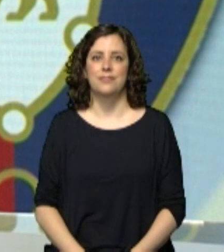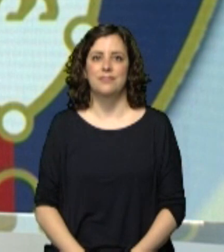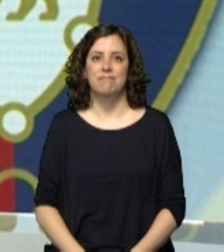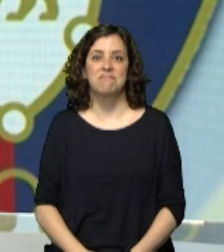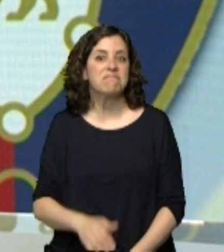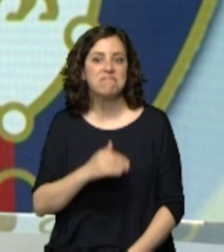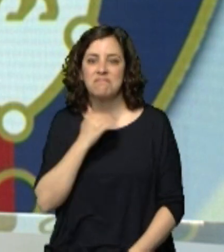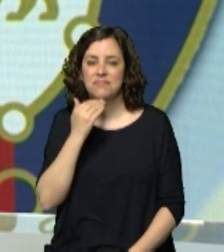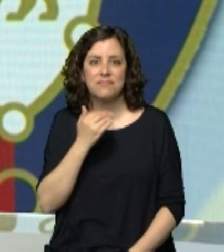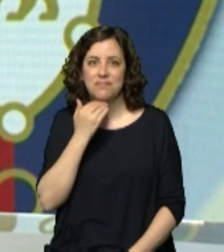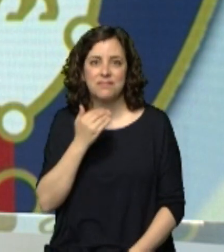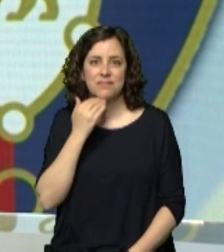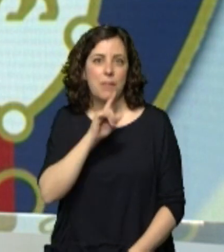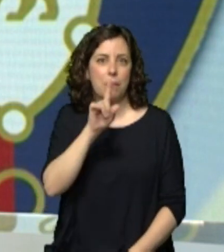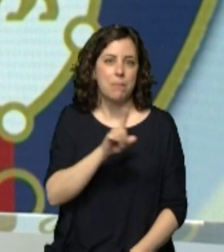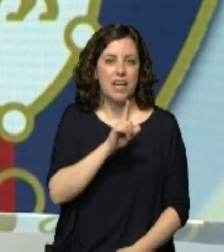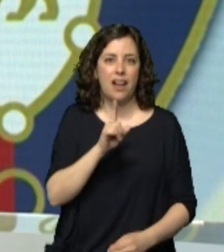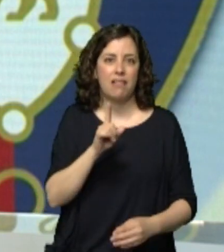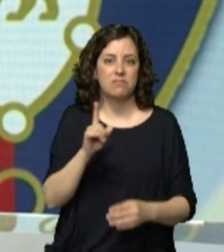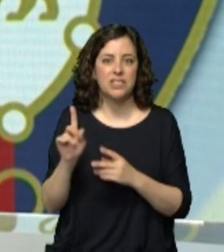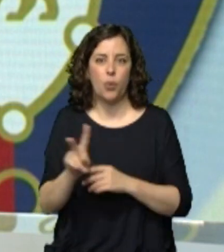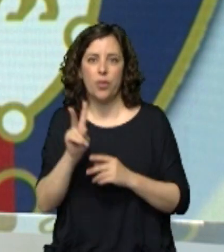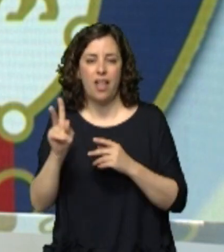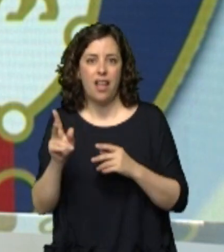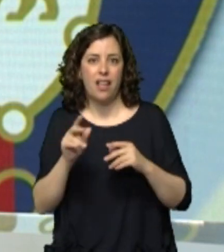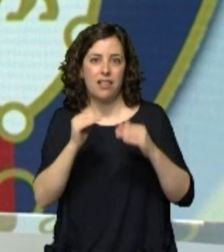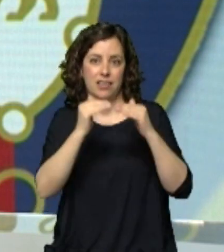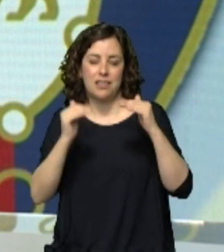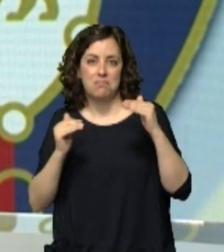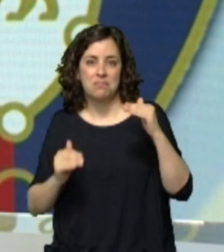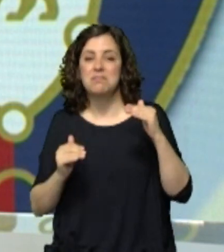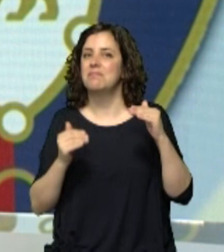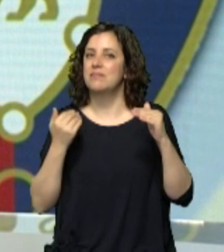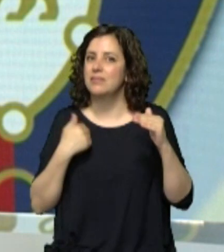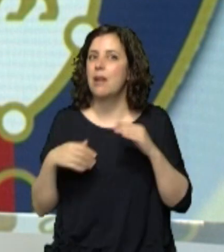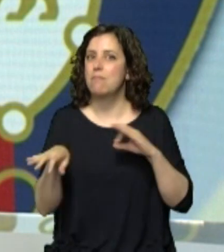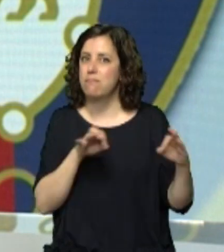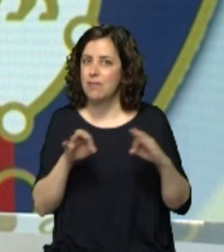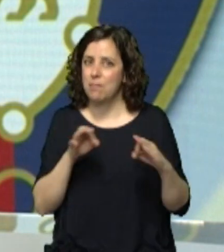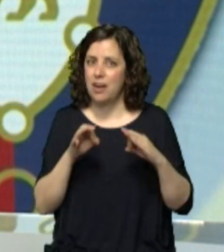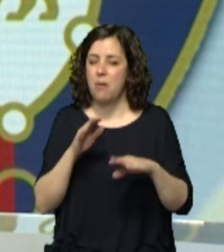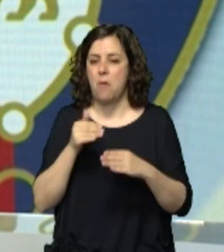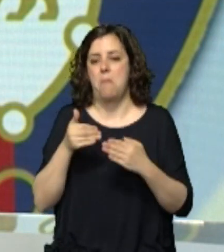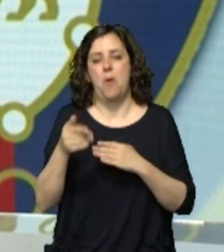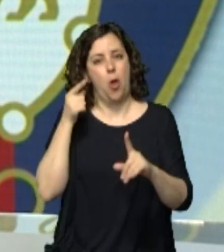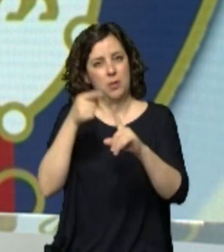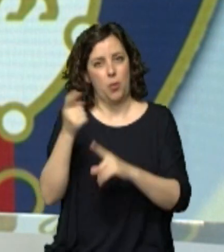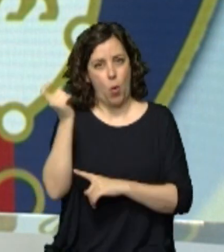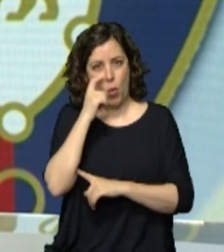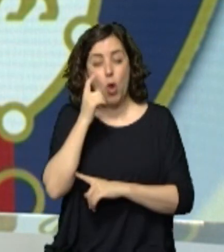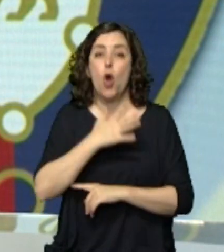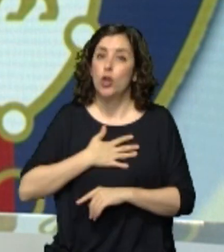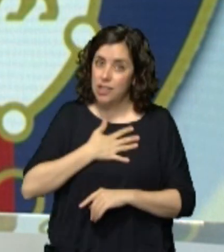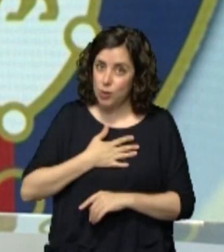Prácticamente toda la primera y segunda división prepara ya el retorno a la competición liguera prevista para junio. Osasuna entre ellos, aunque de momento